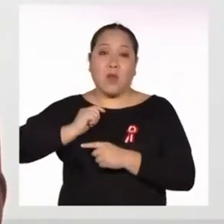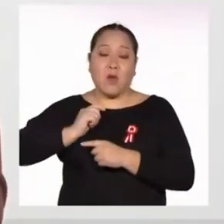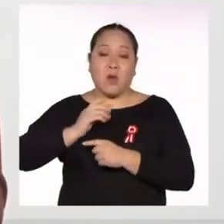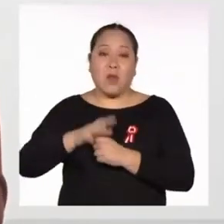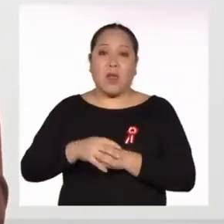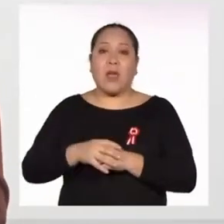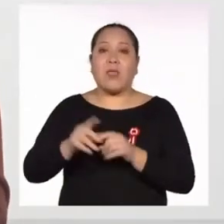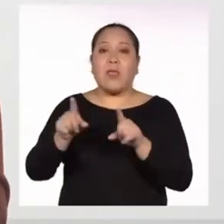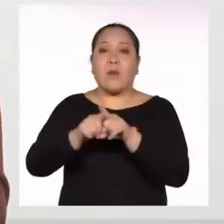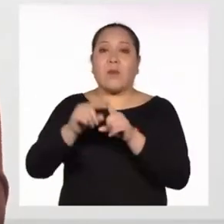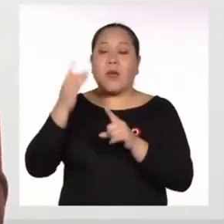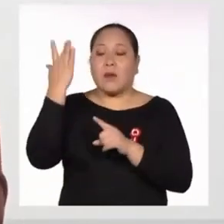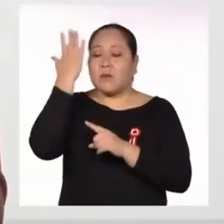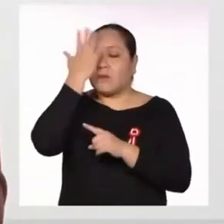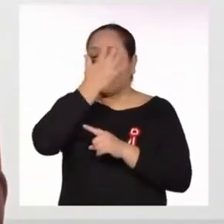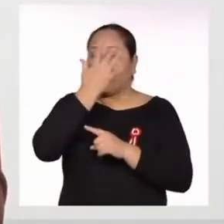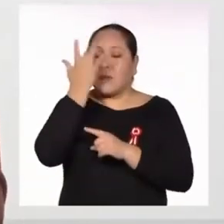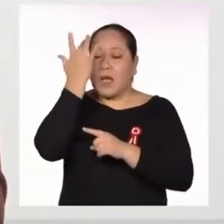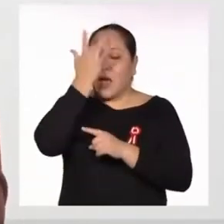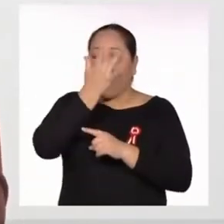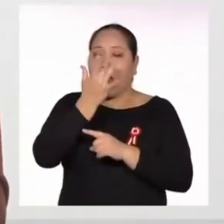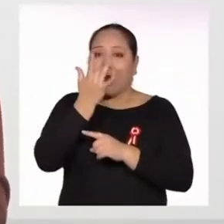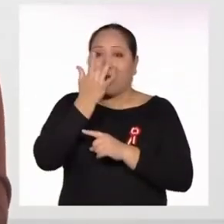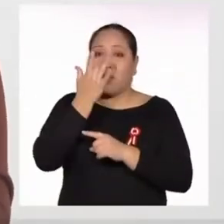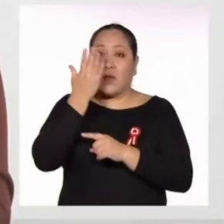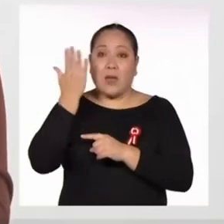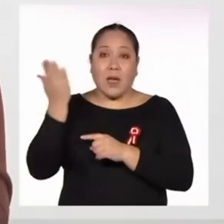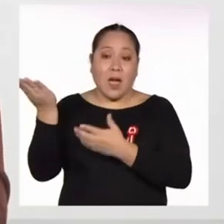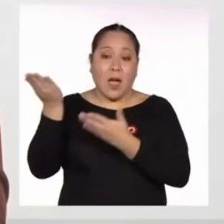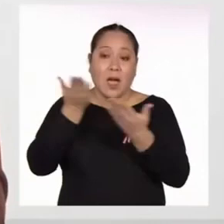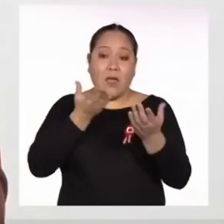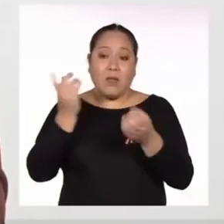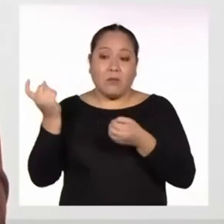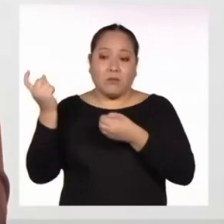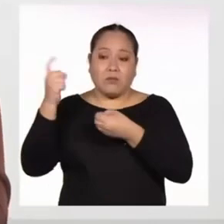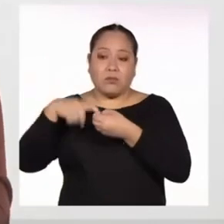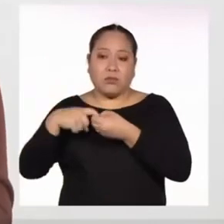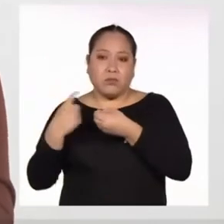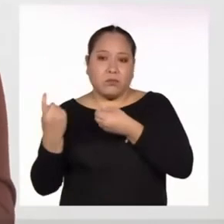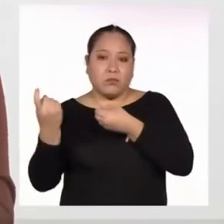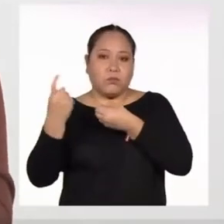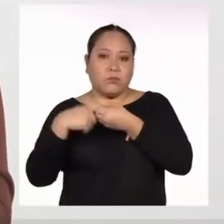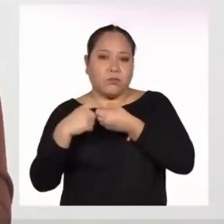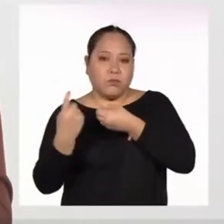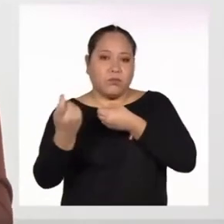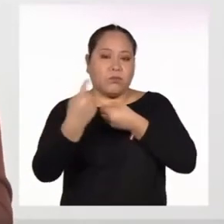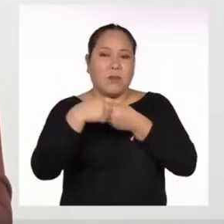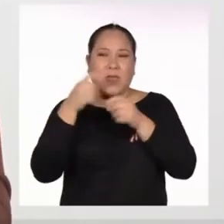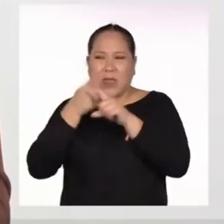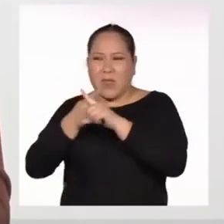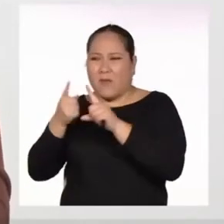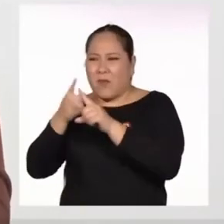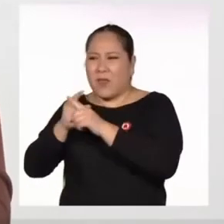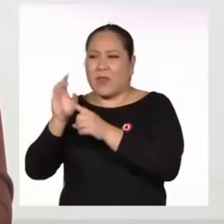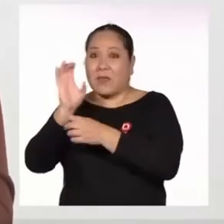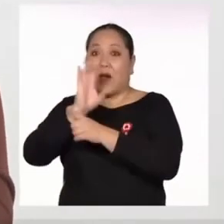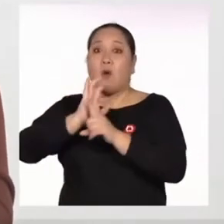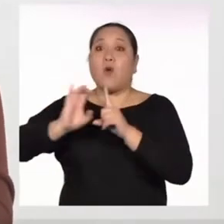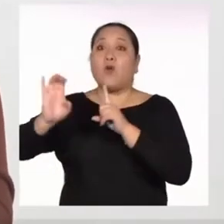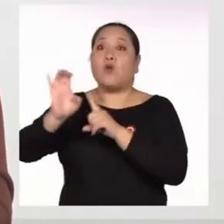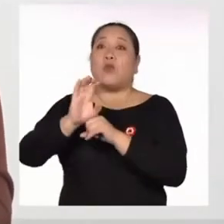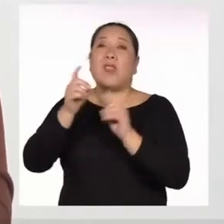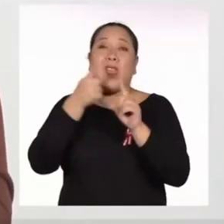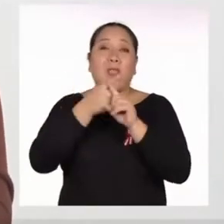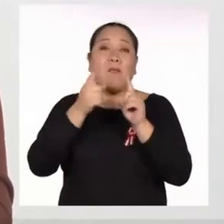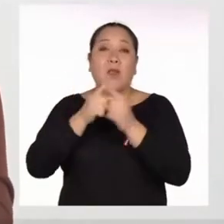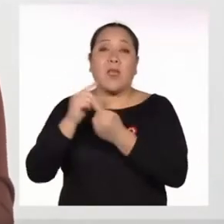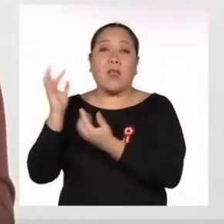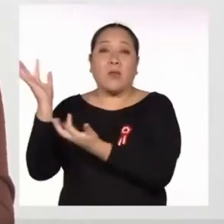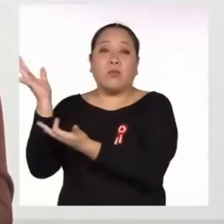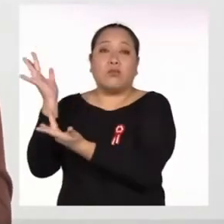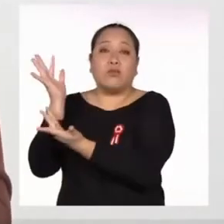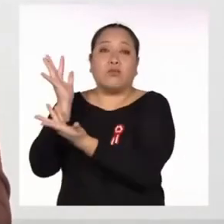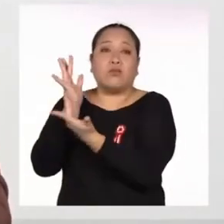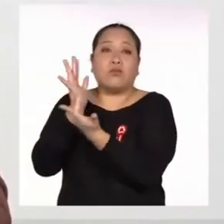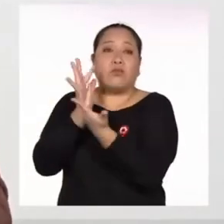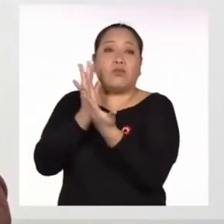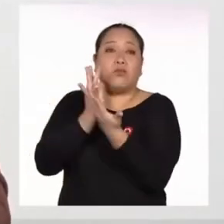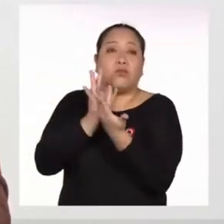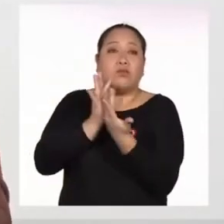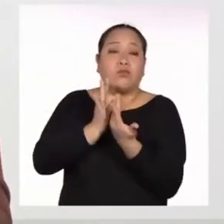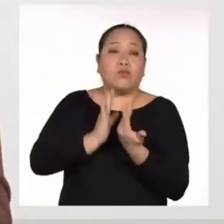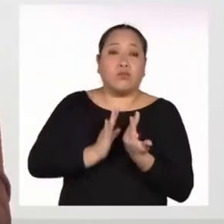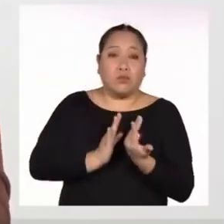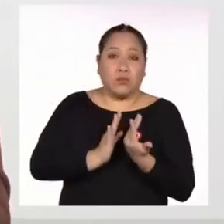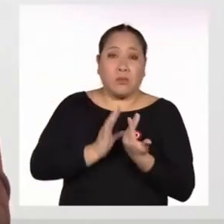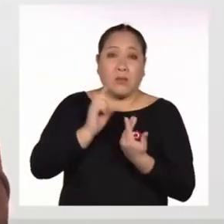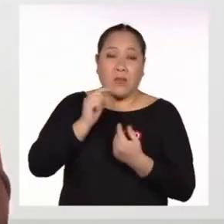como distintas culturas que fueron sumándose con las distintas migraciones durante estos casi